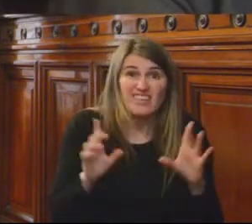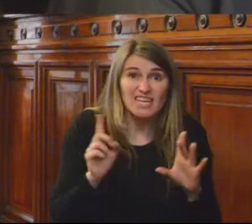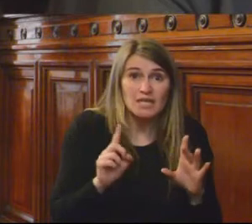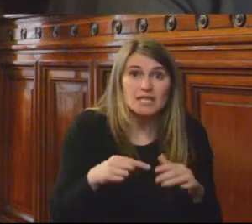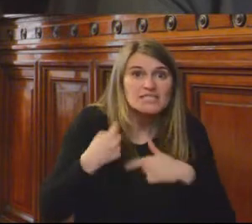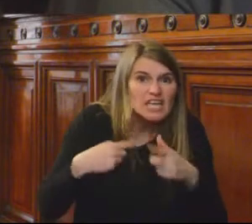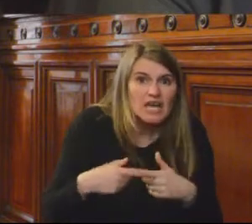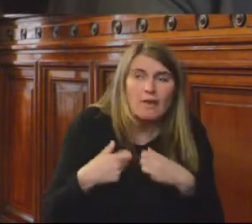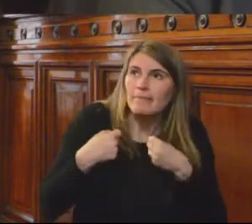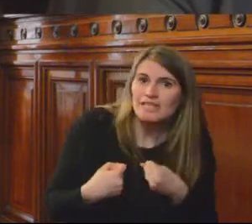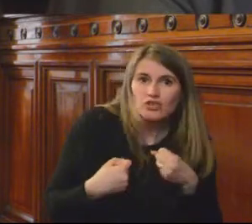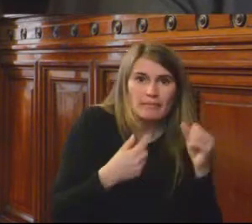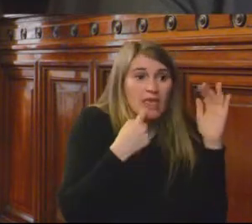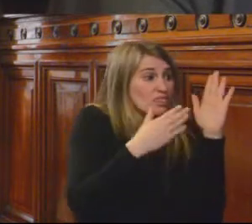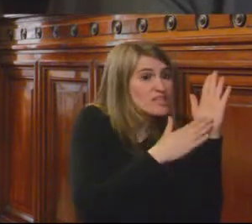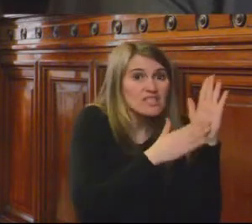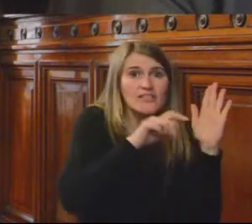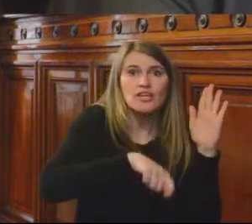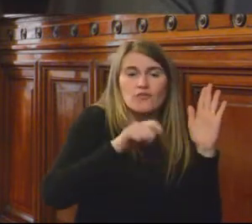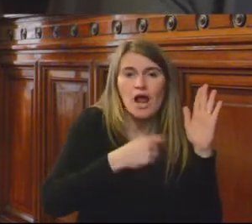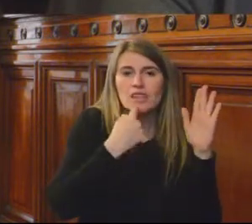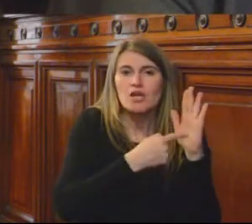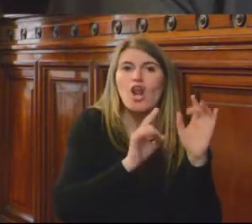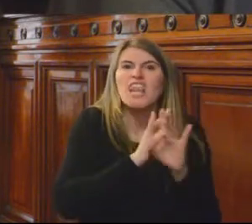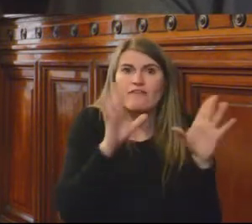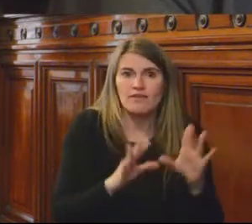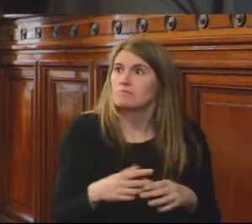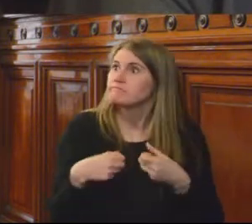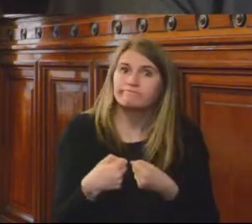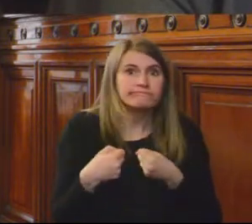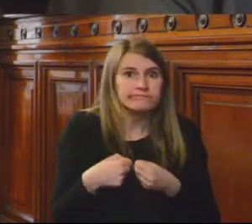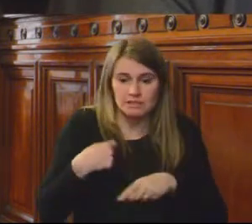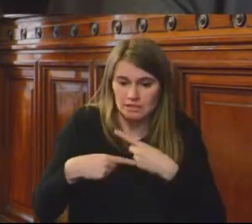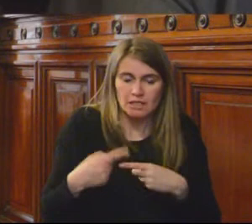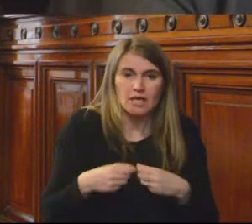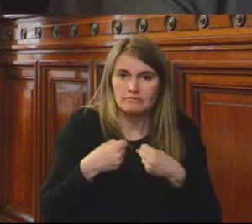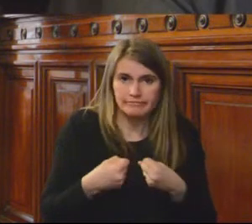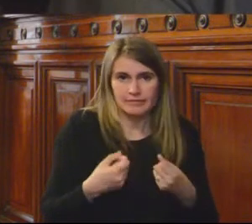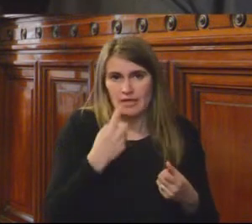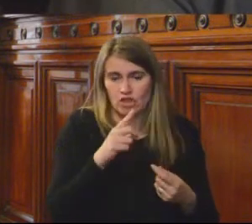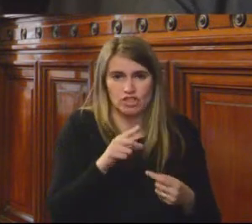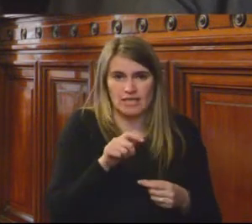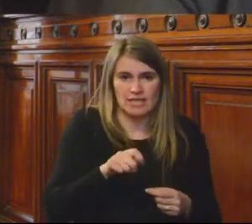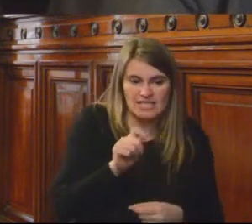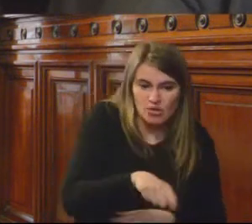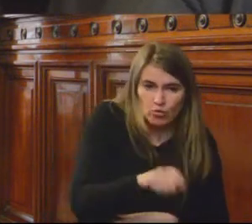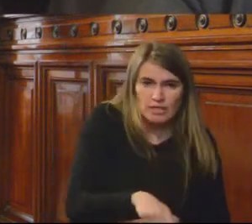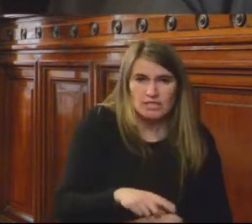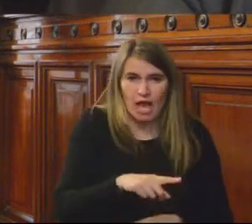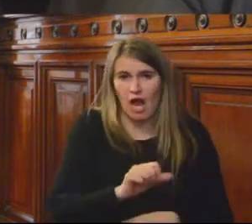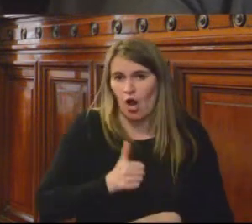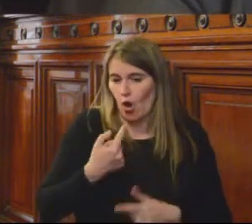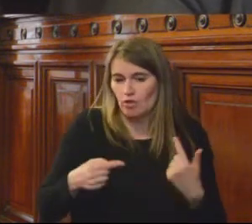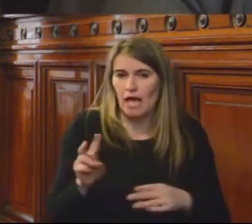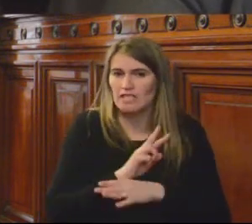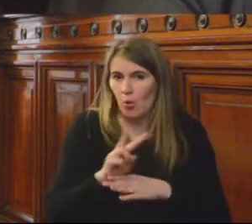estos casos, tenemos muchísimos en Venezuela que revelan que ciertamente el sistema de justicia y los cuerpos de seguridad están siendo utilizados como armas